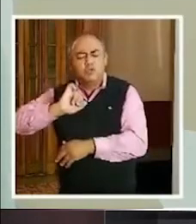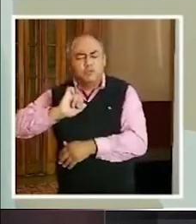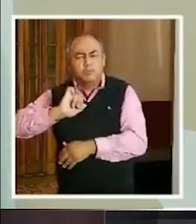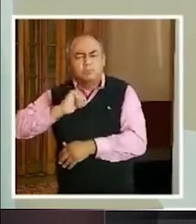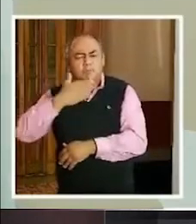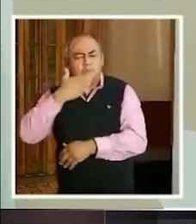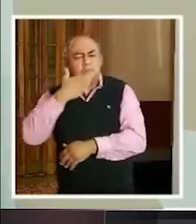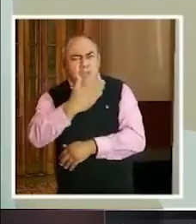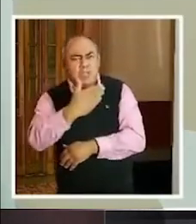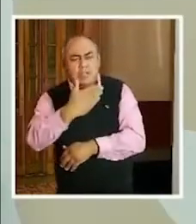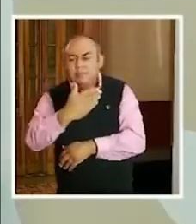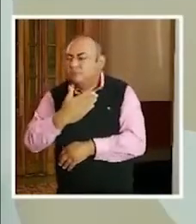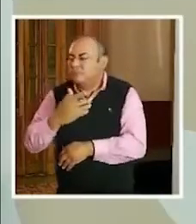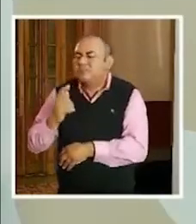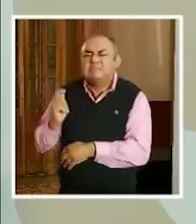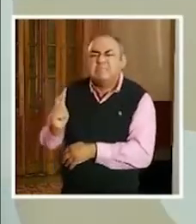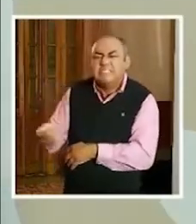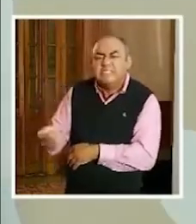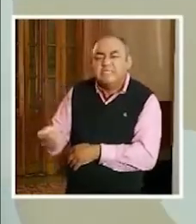el uso